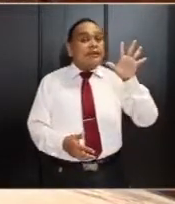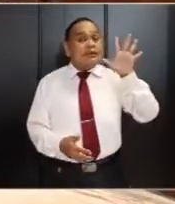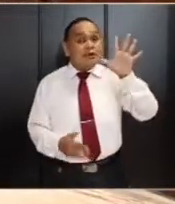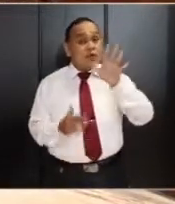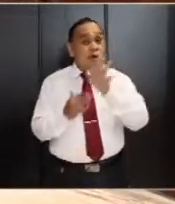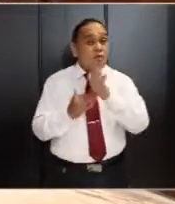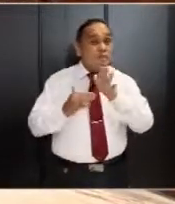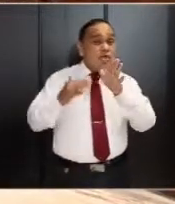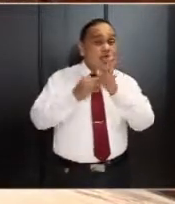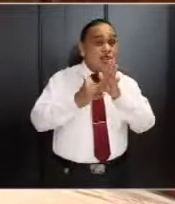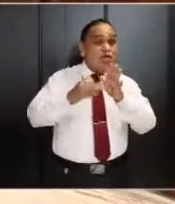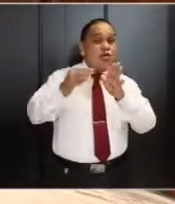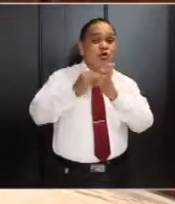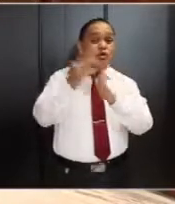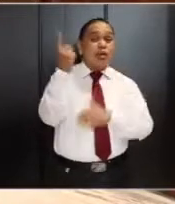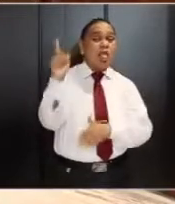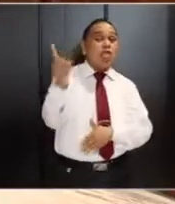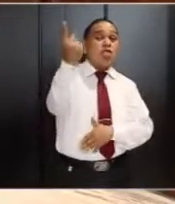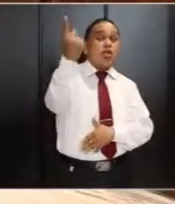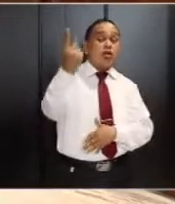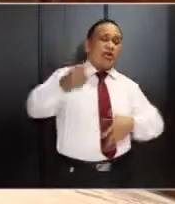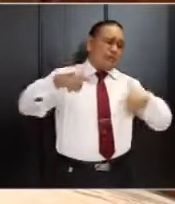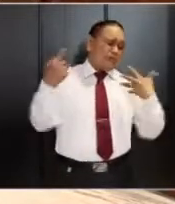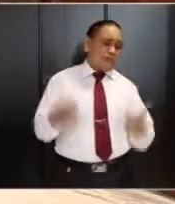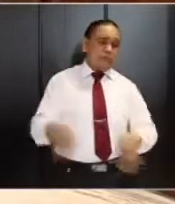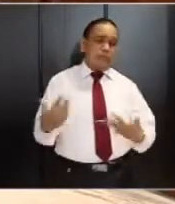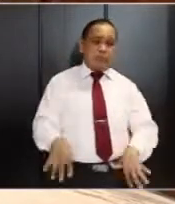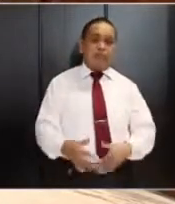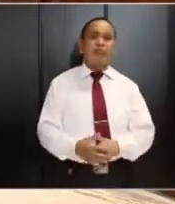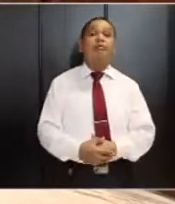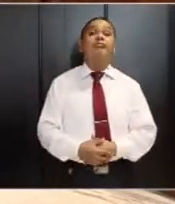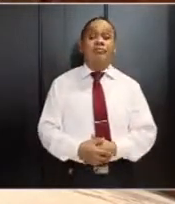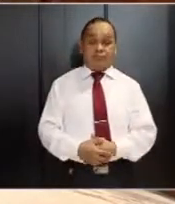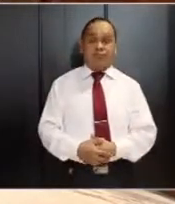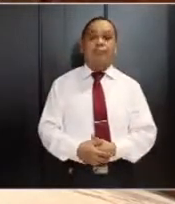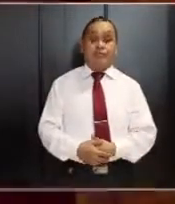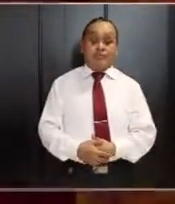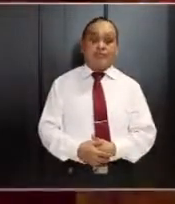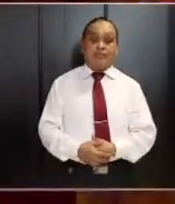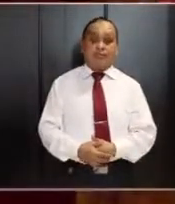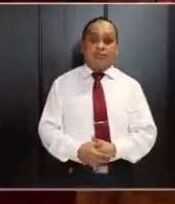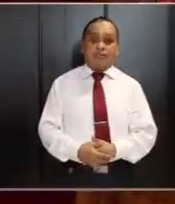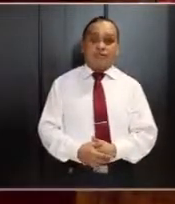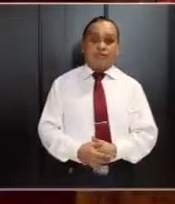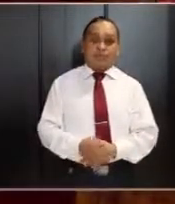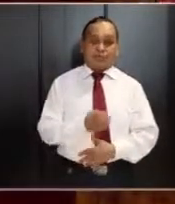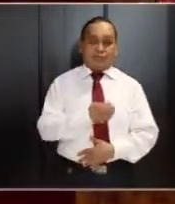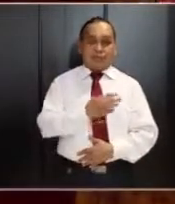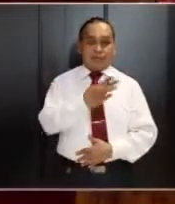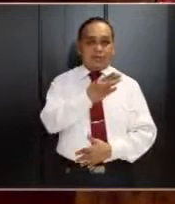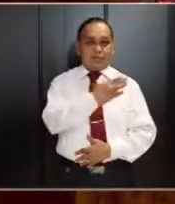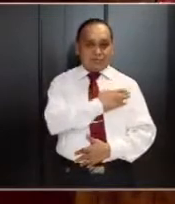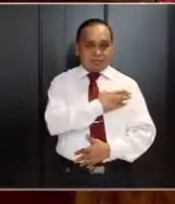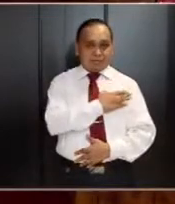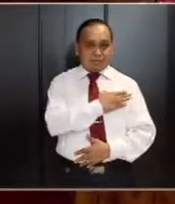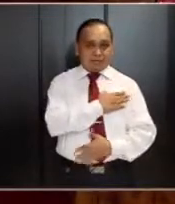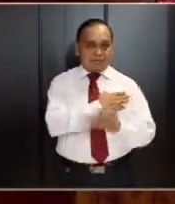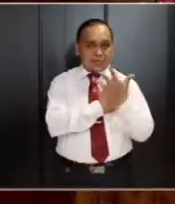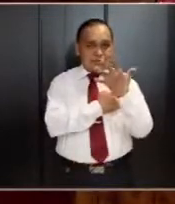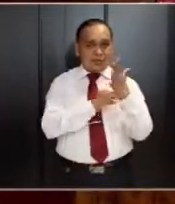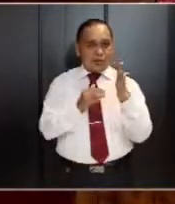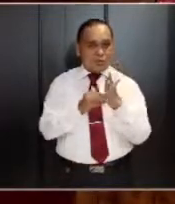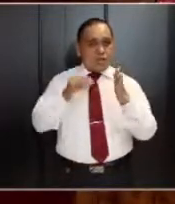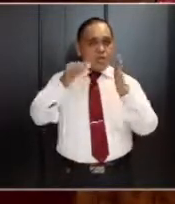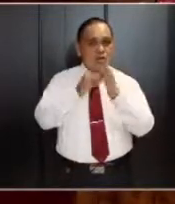de dólares. Sola, él es Sola, y le oyen el dejo español que tiene, es el de los 5 millones